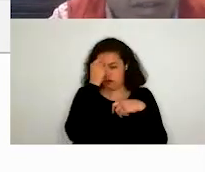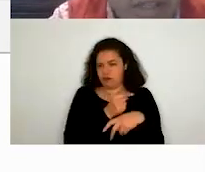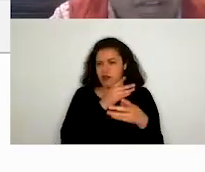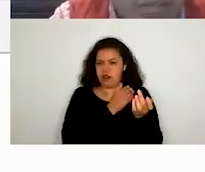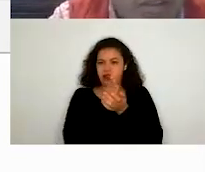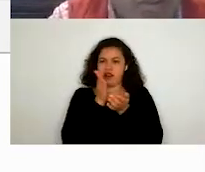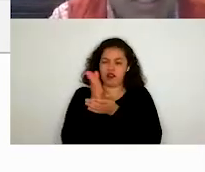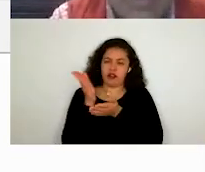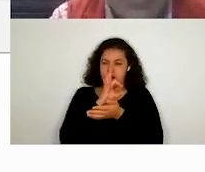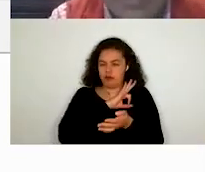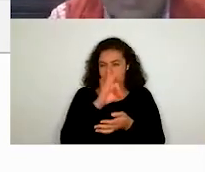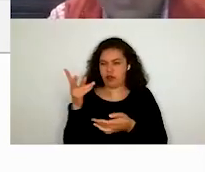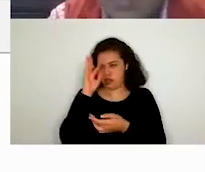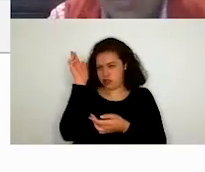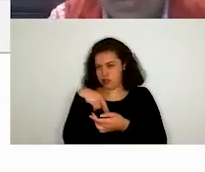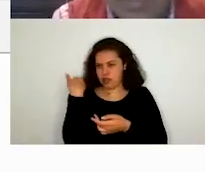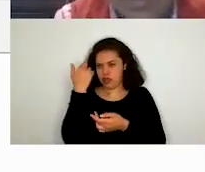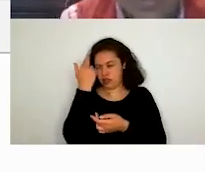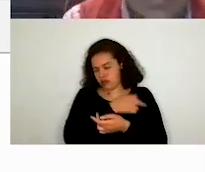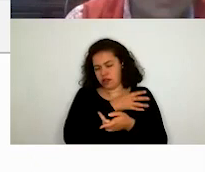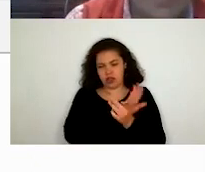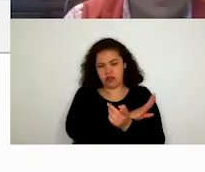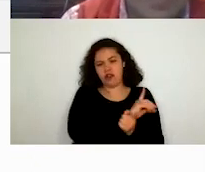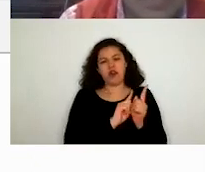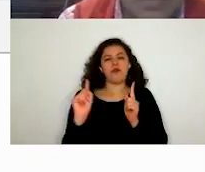extintor, tomando en cuenta las vueltas y rodeos necesarios.